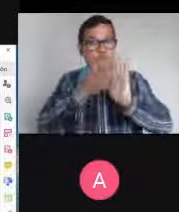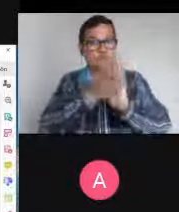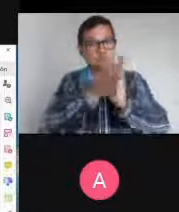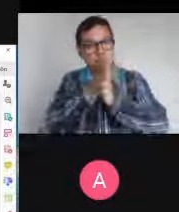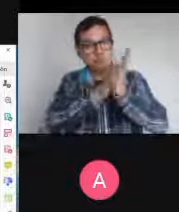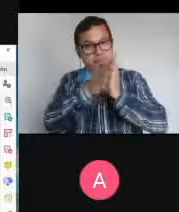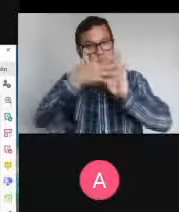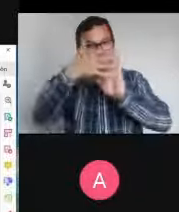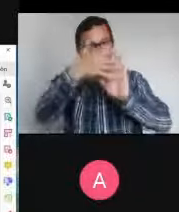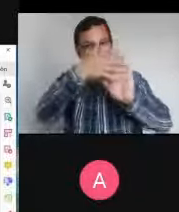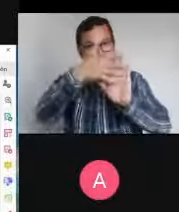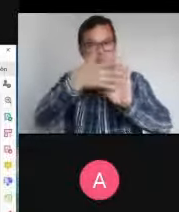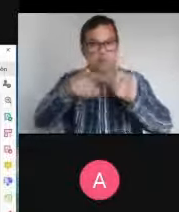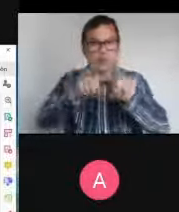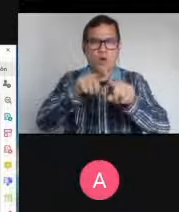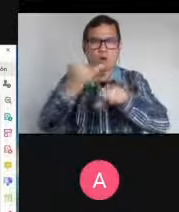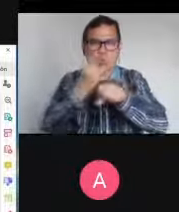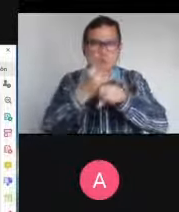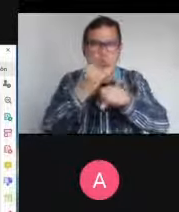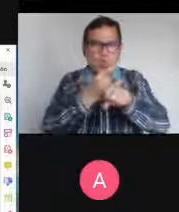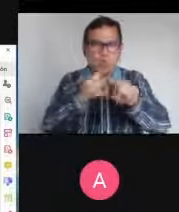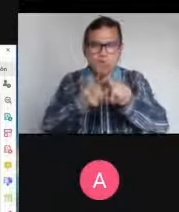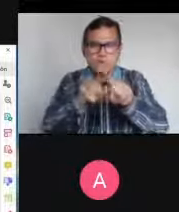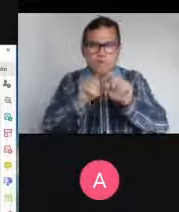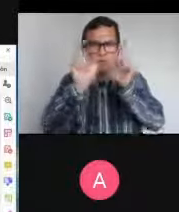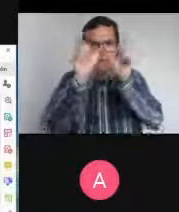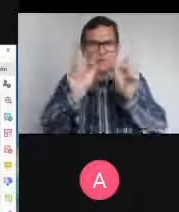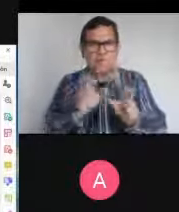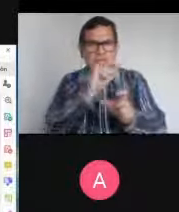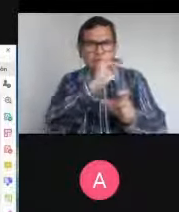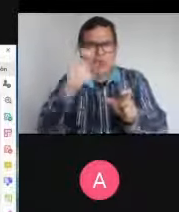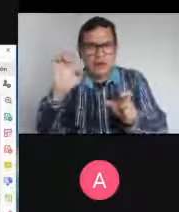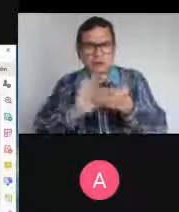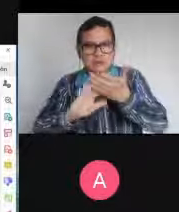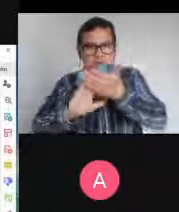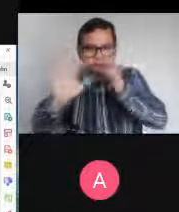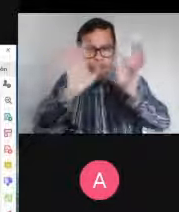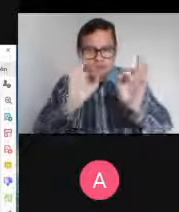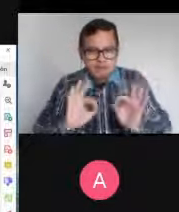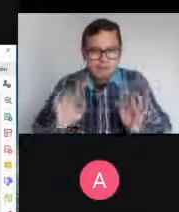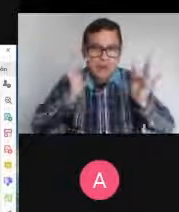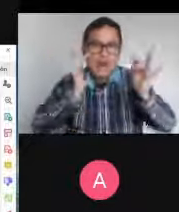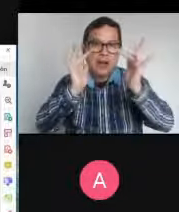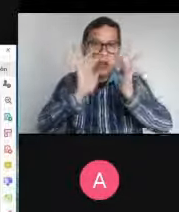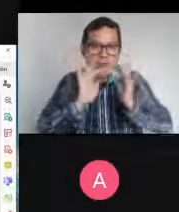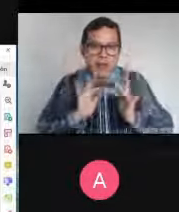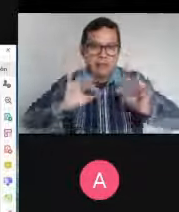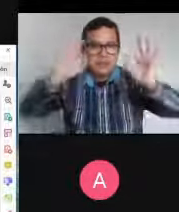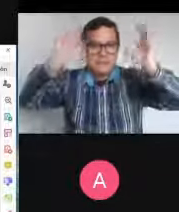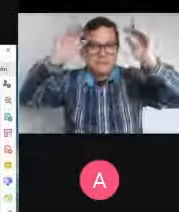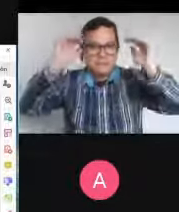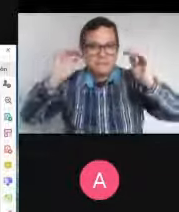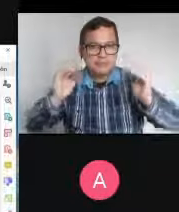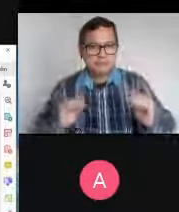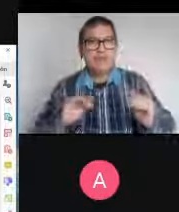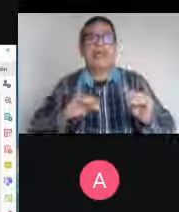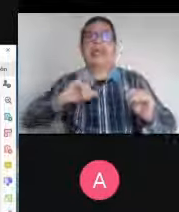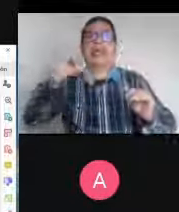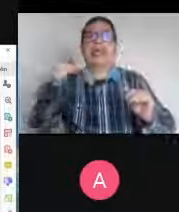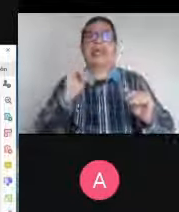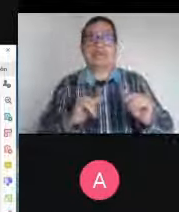el formato, la forma en que se utilizó el formato del informe final y lo que tenga que ver todo con él. Recordemos que trabajamos con el